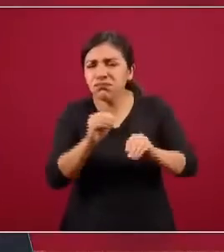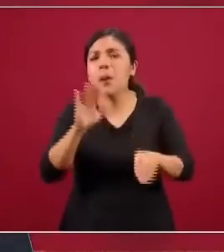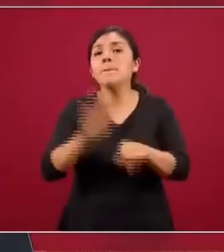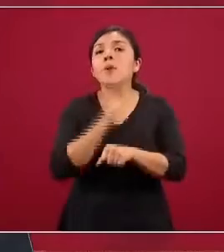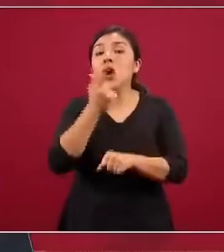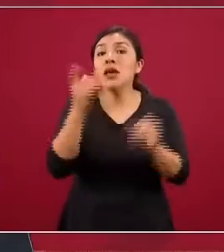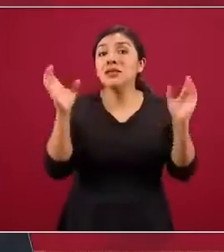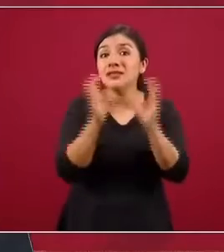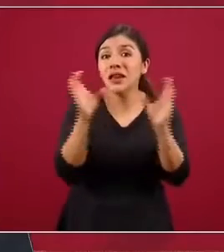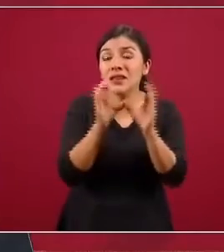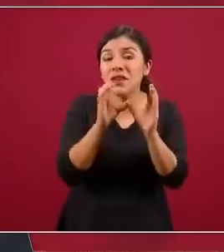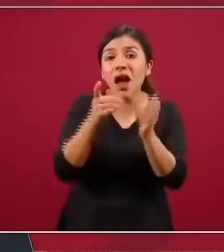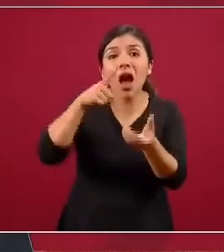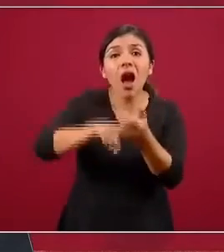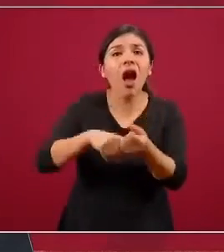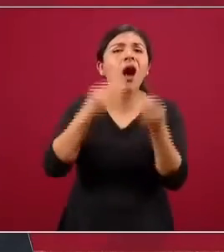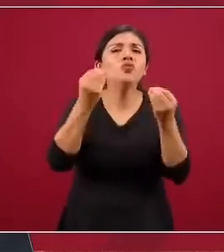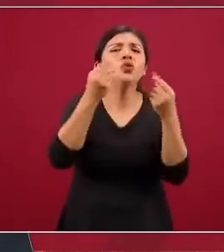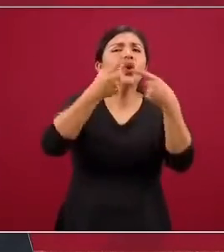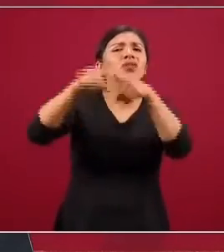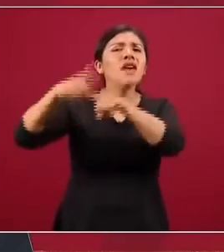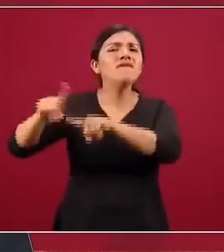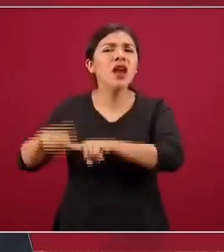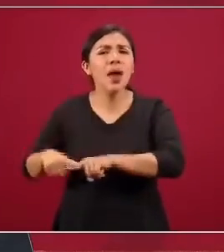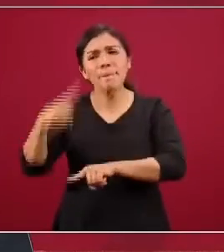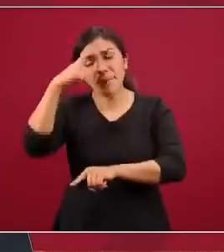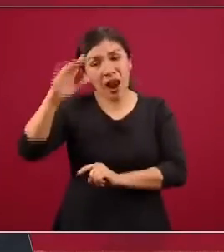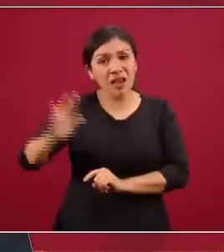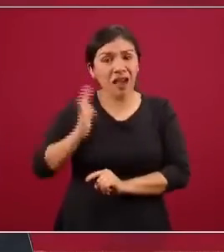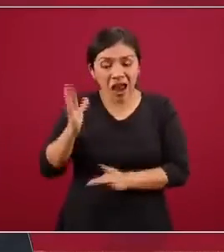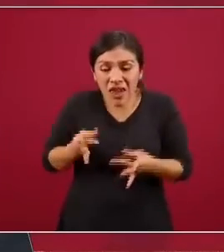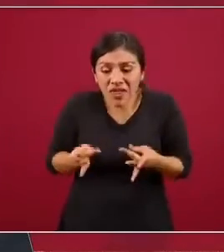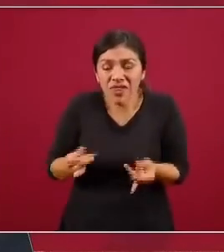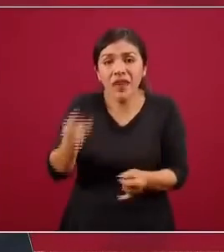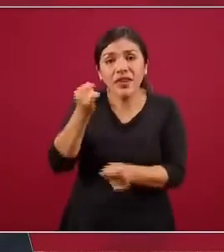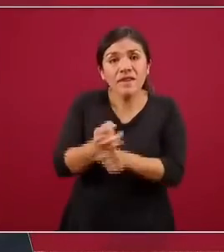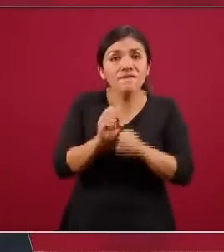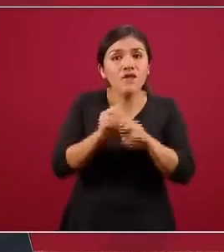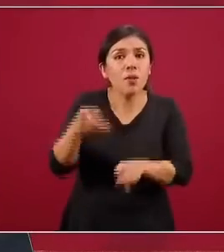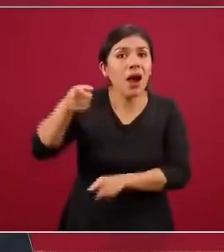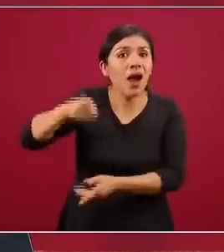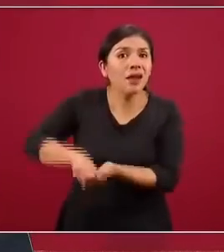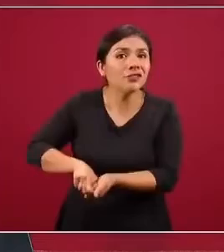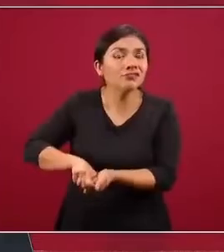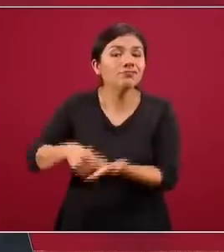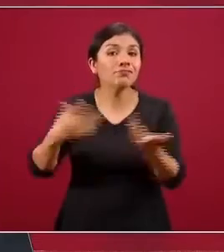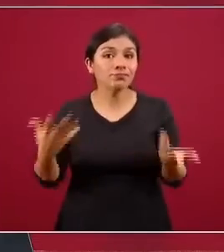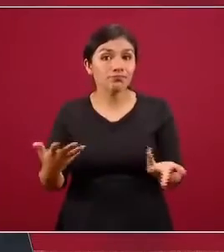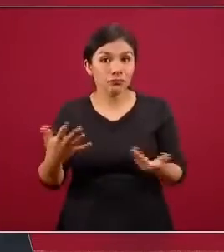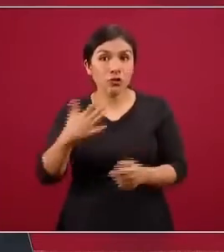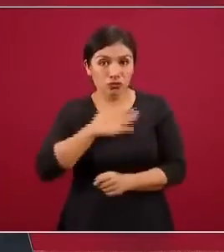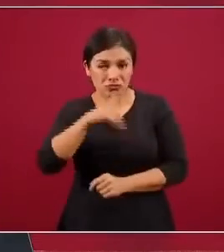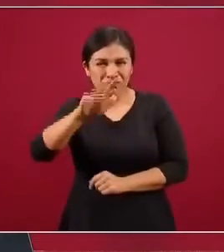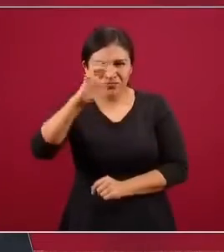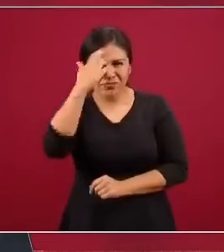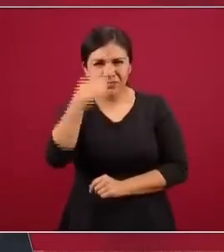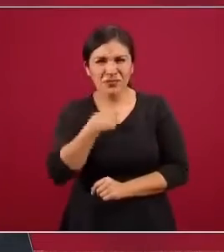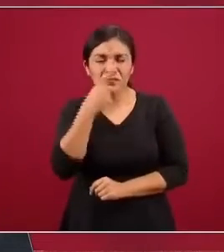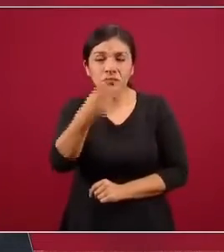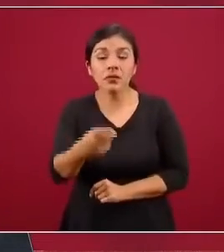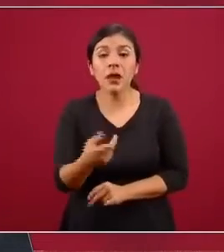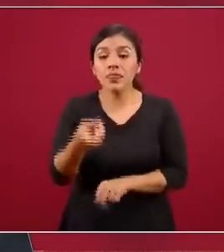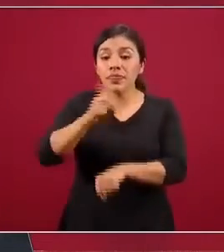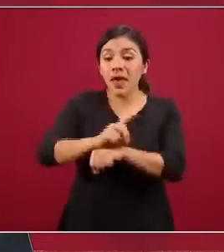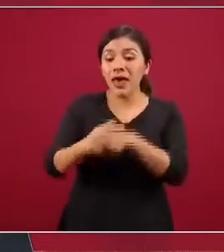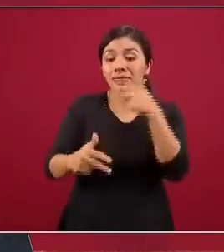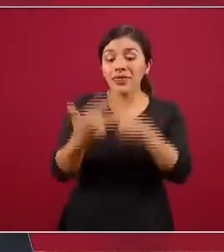porque en el certificado hay muchas variaciones en la calidad de la información que se pone. Nosotros recordarán que lo comunicamos desde